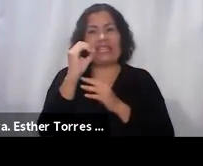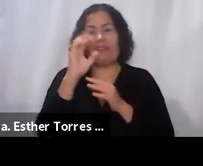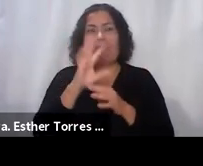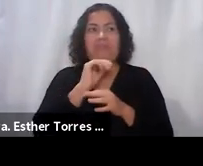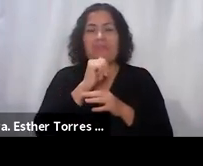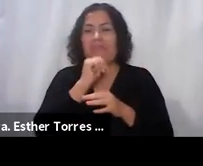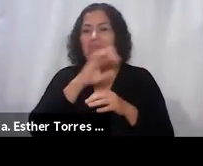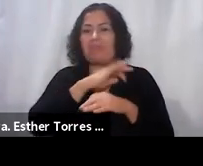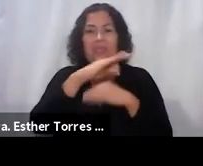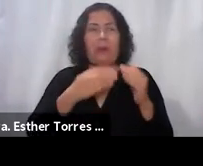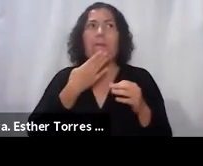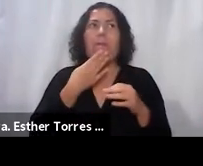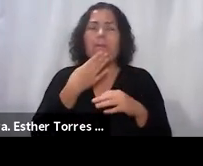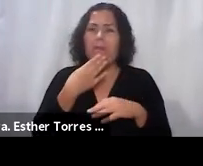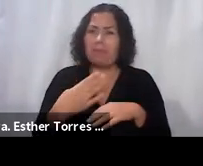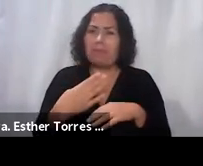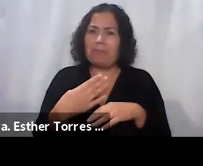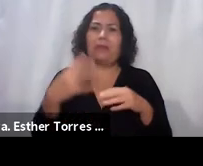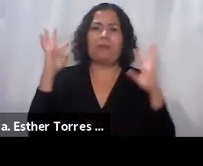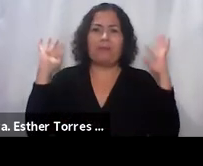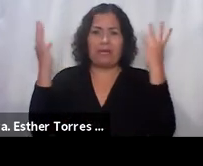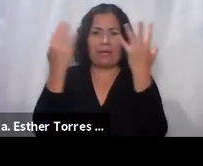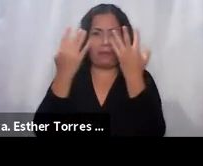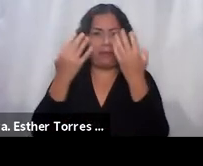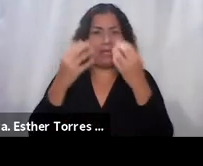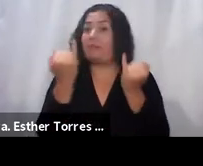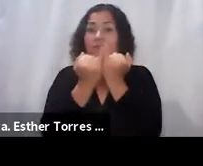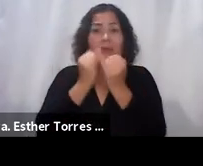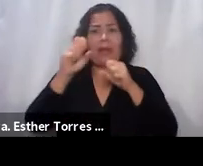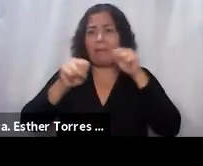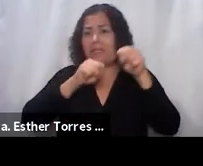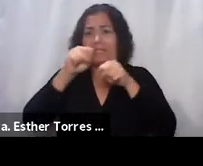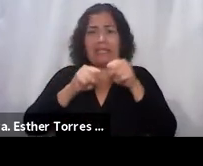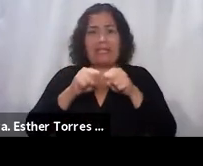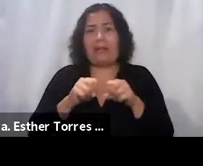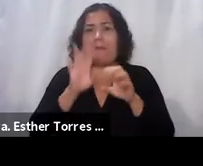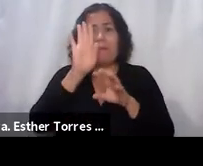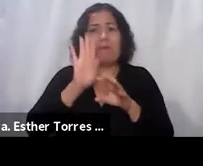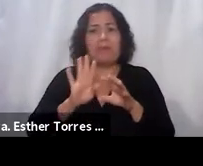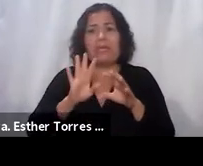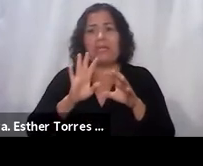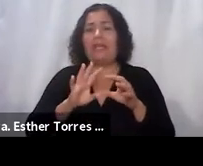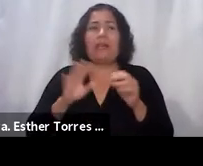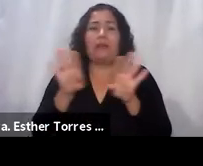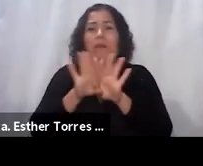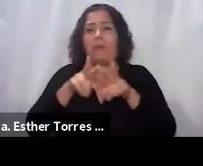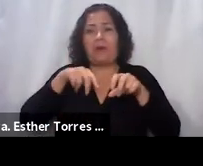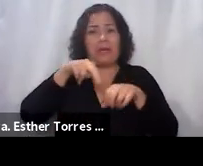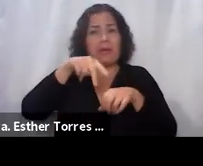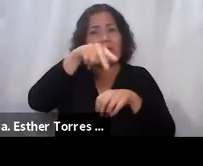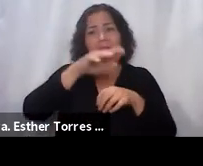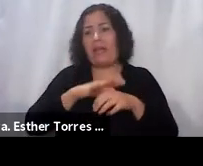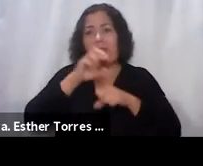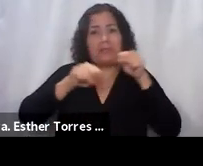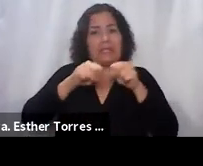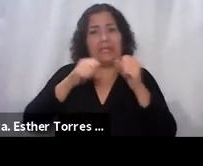¿no? Es más o menos lo mismo que cuando pasa al caminar o al pie, ¿no? En donde utiliza